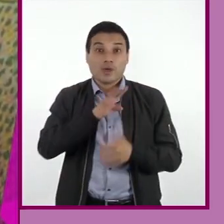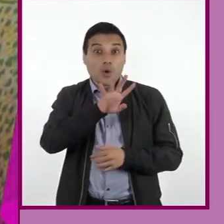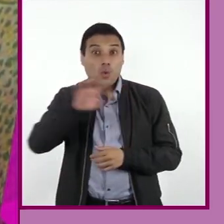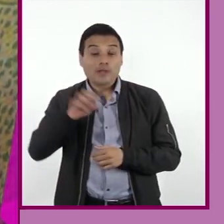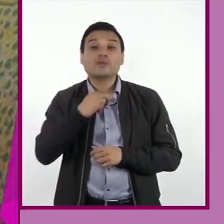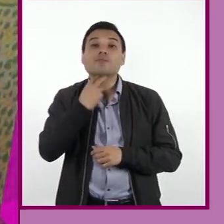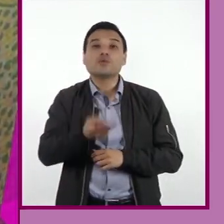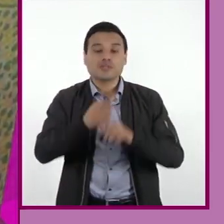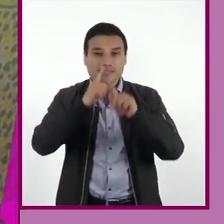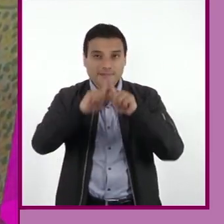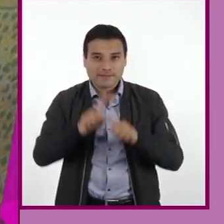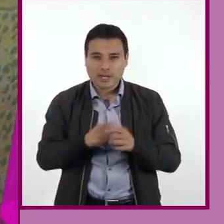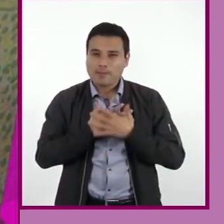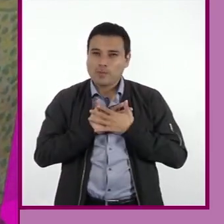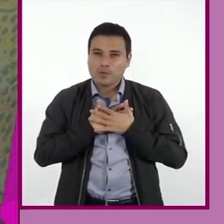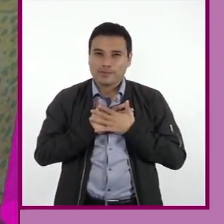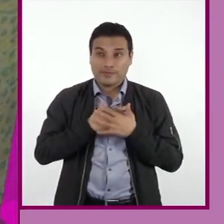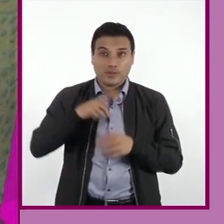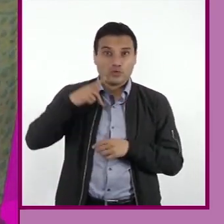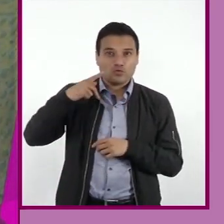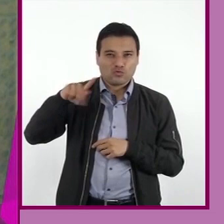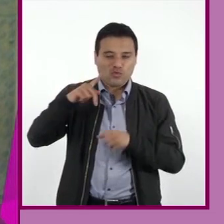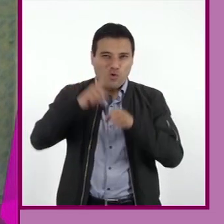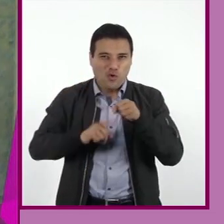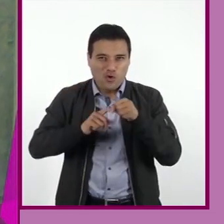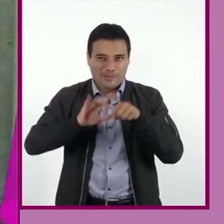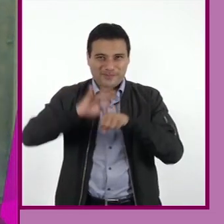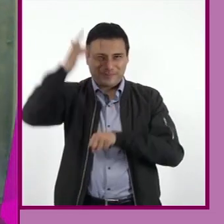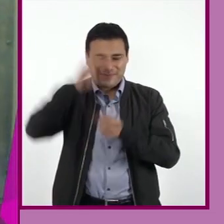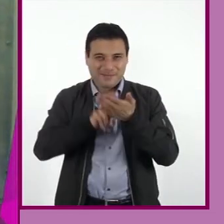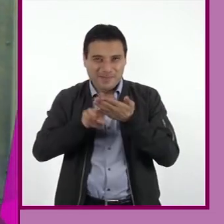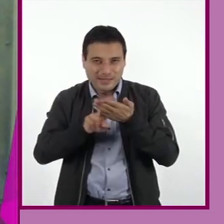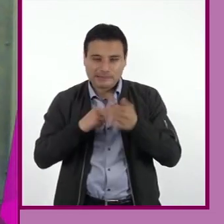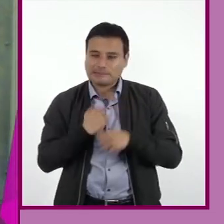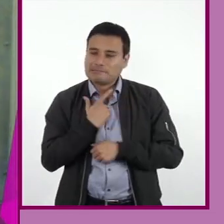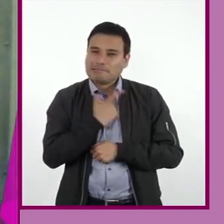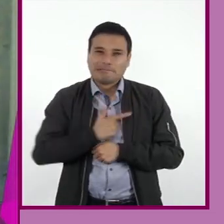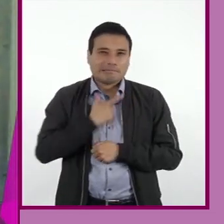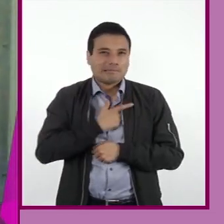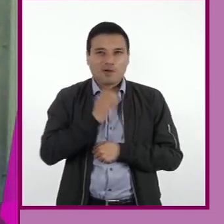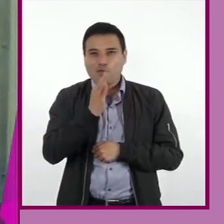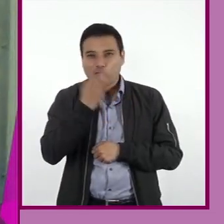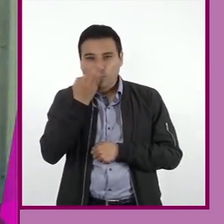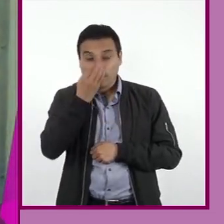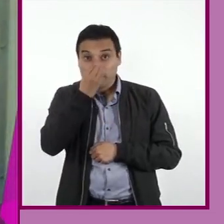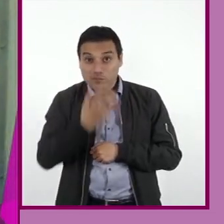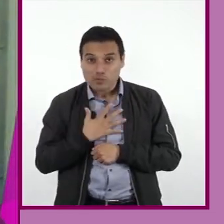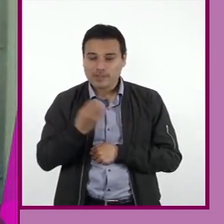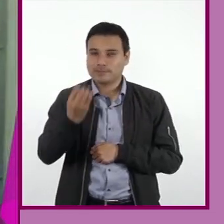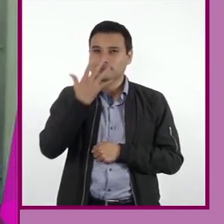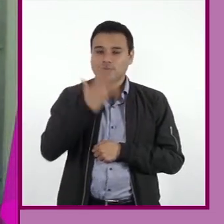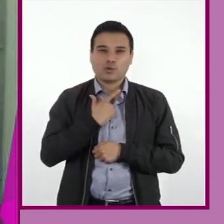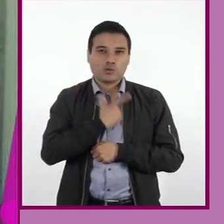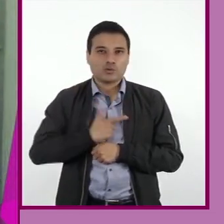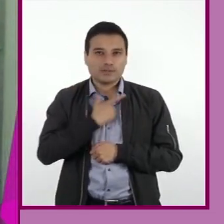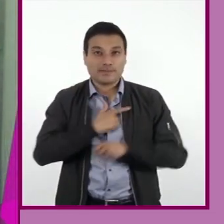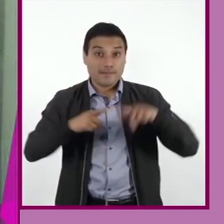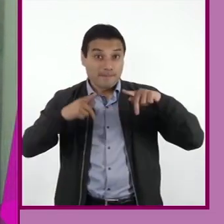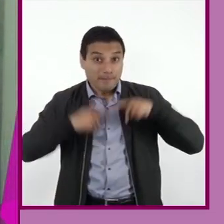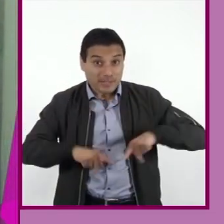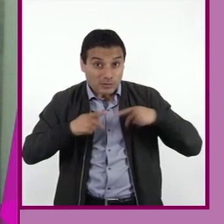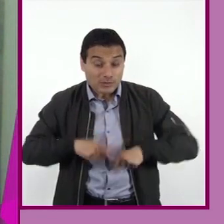400 voces. Amo el color del jade y el enervante perfume de las flores. Pero más amo a mi hermano el